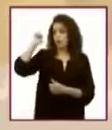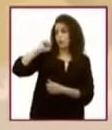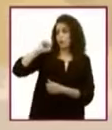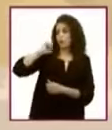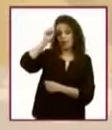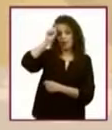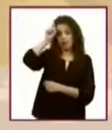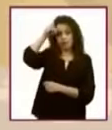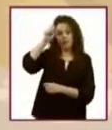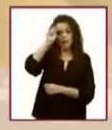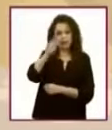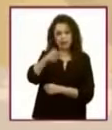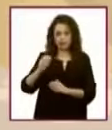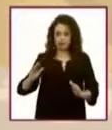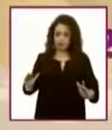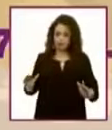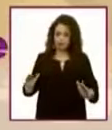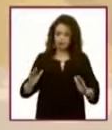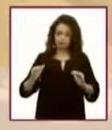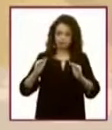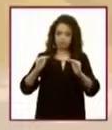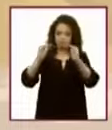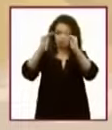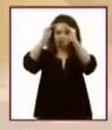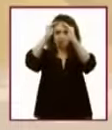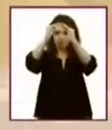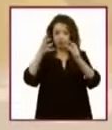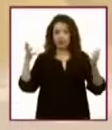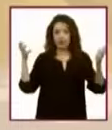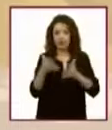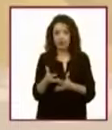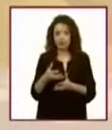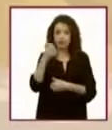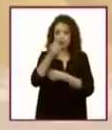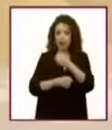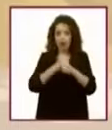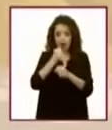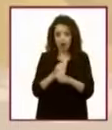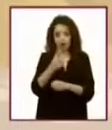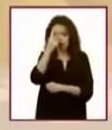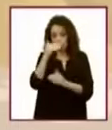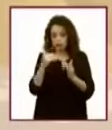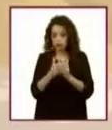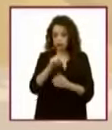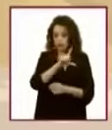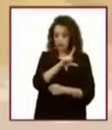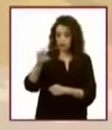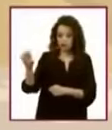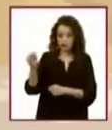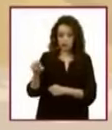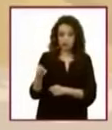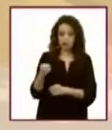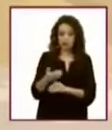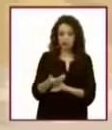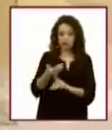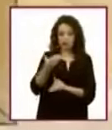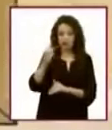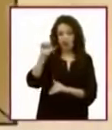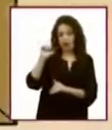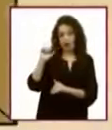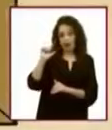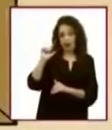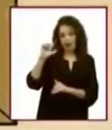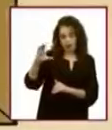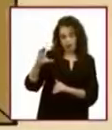Gran Pirámide, construida alrededor del año 2700 antes de nuestra era en Giza,